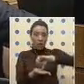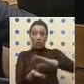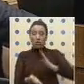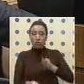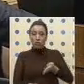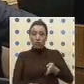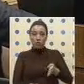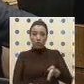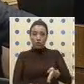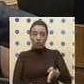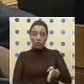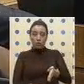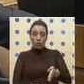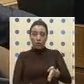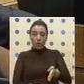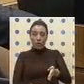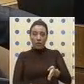sido,